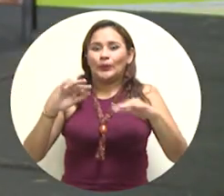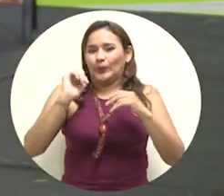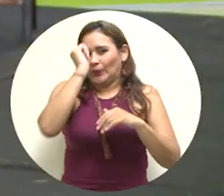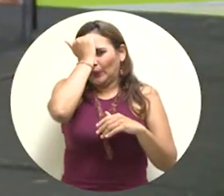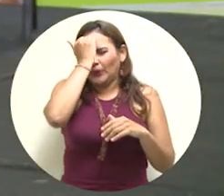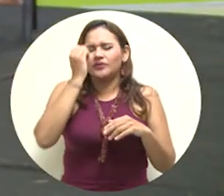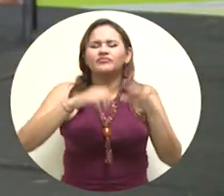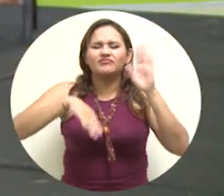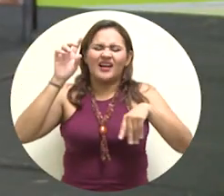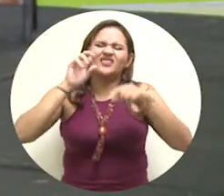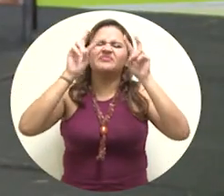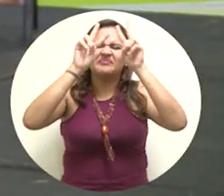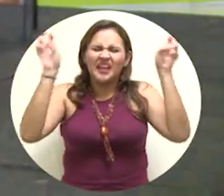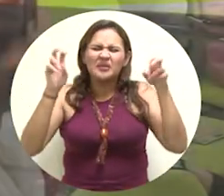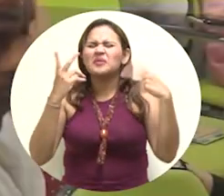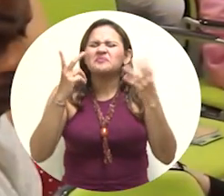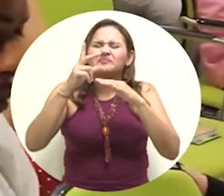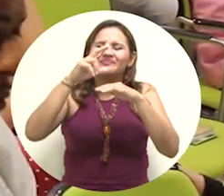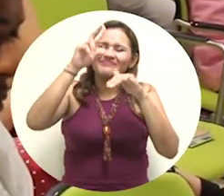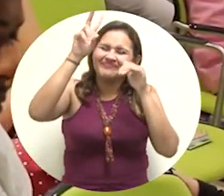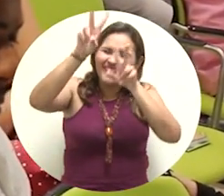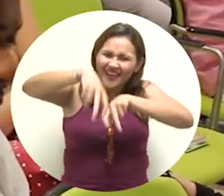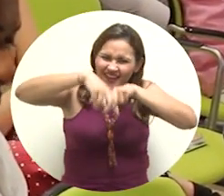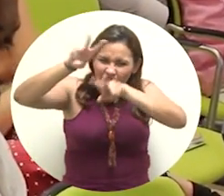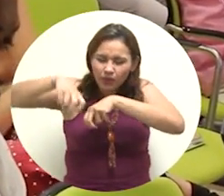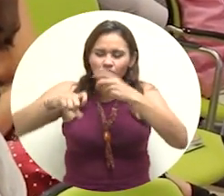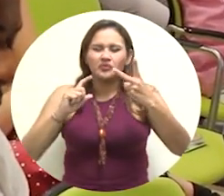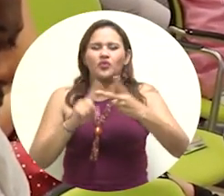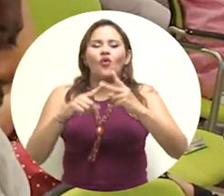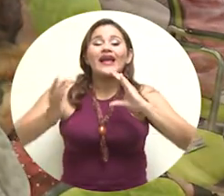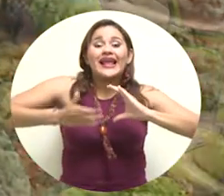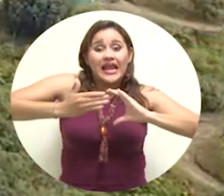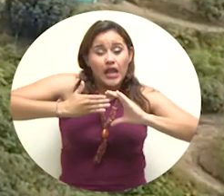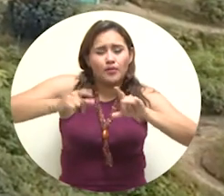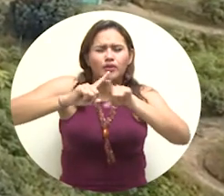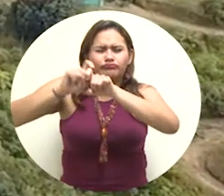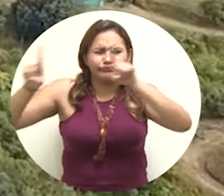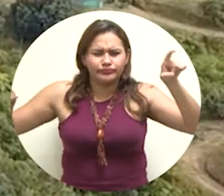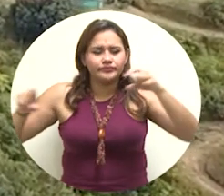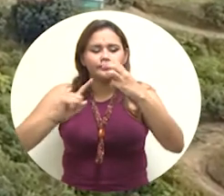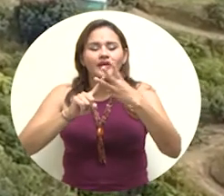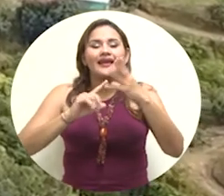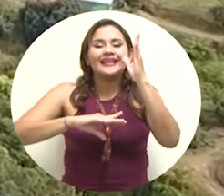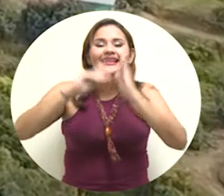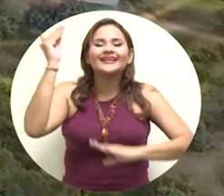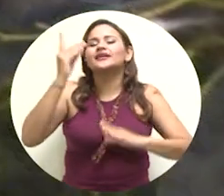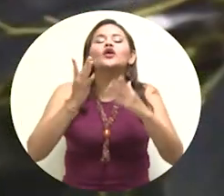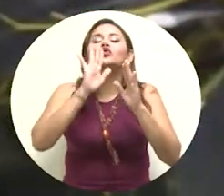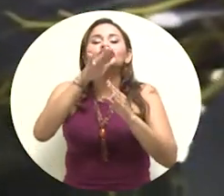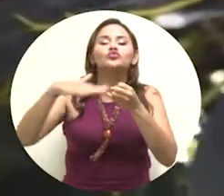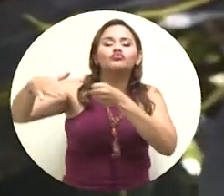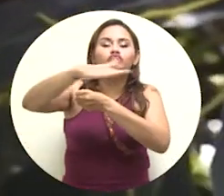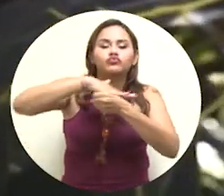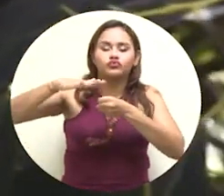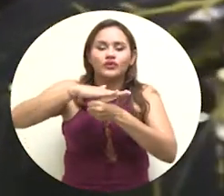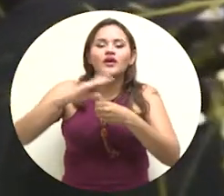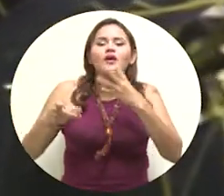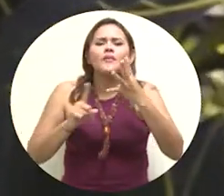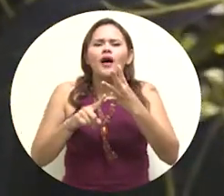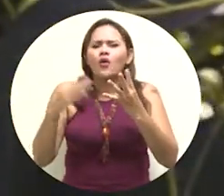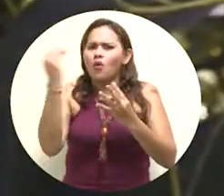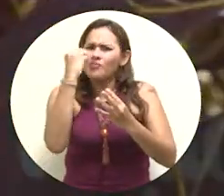ejes temáticos: agricultura de precisión, variabilidad climática, desarrollo rural y seguridad